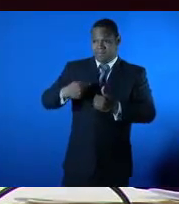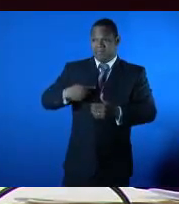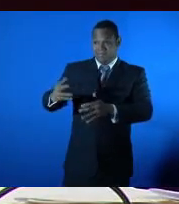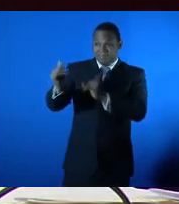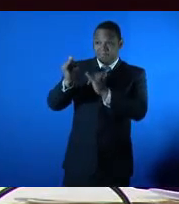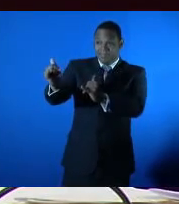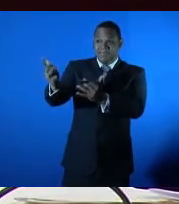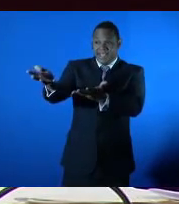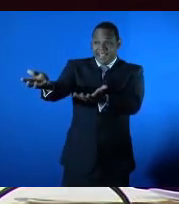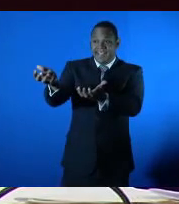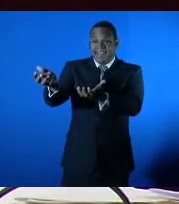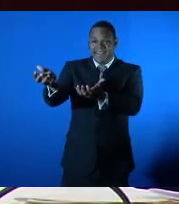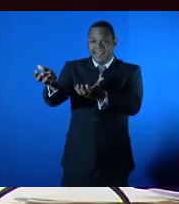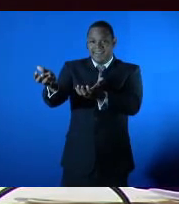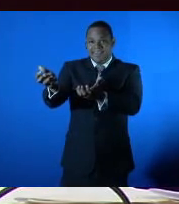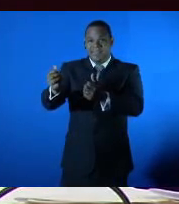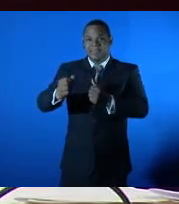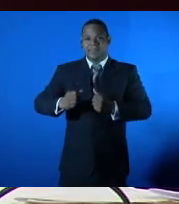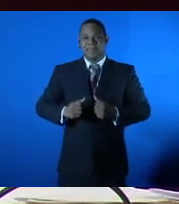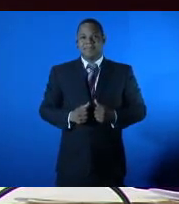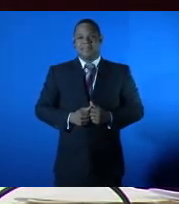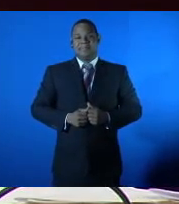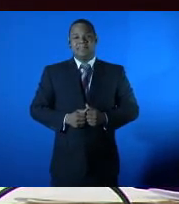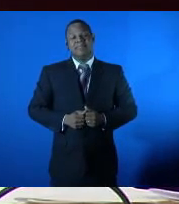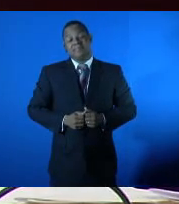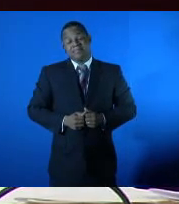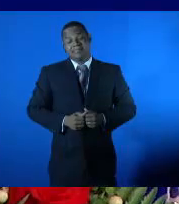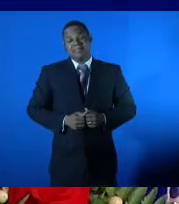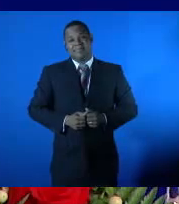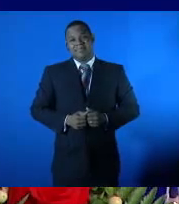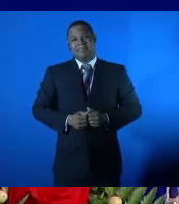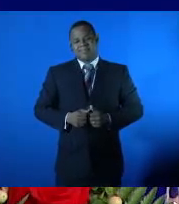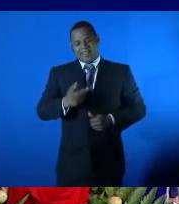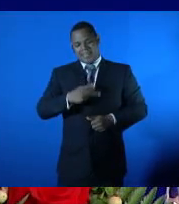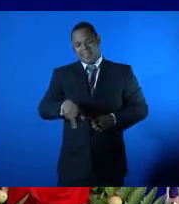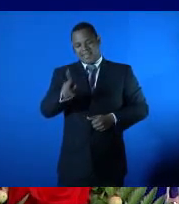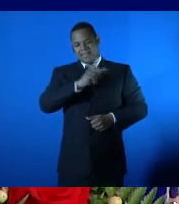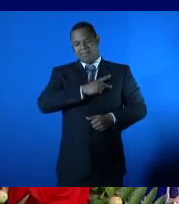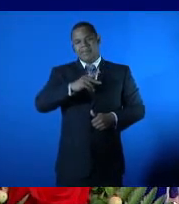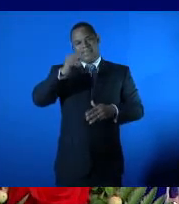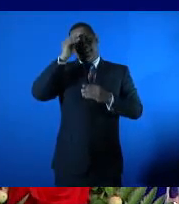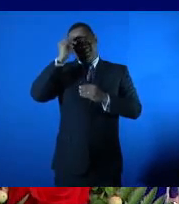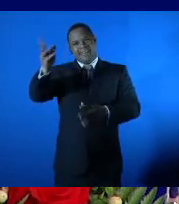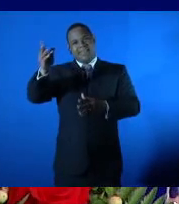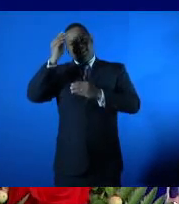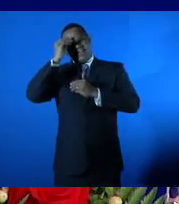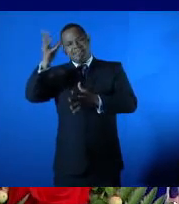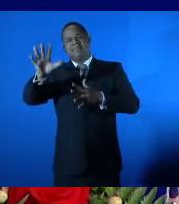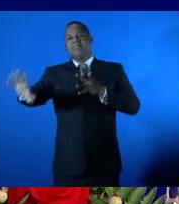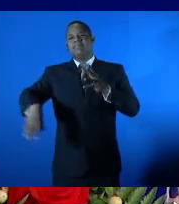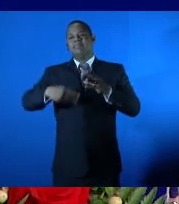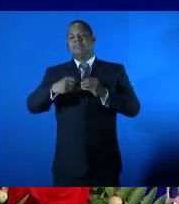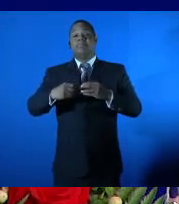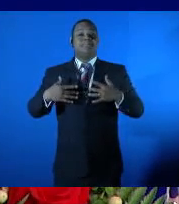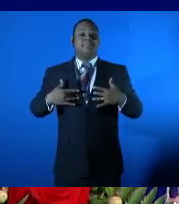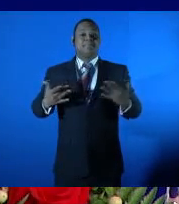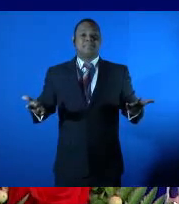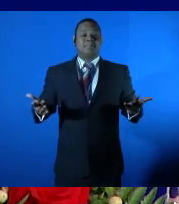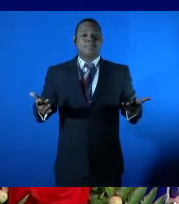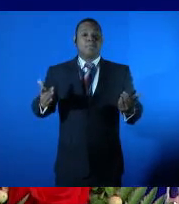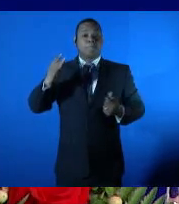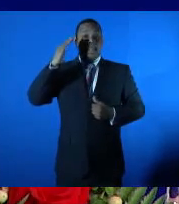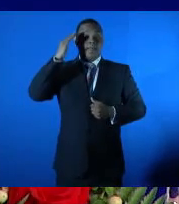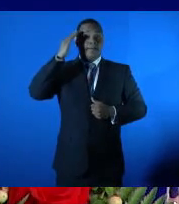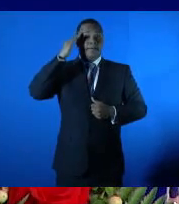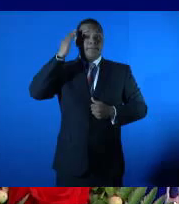bien, después de esta nota personal, también quisiera agregar que es un gran placer haber